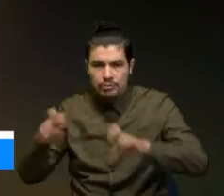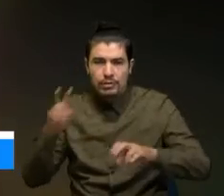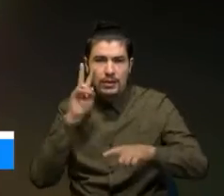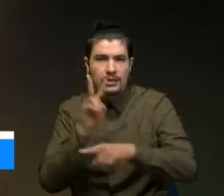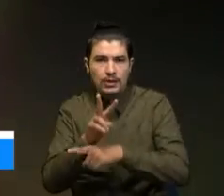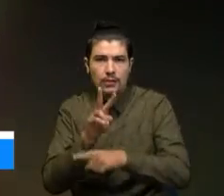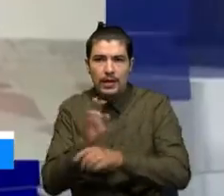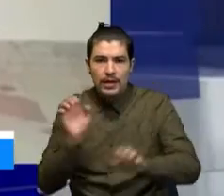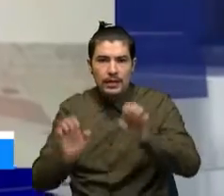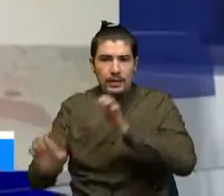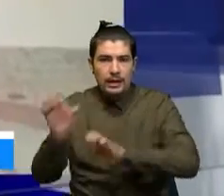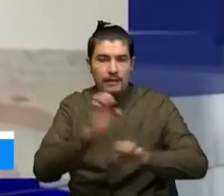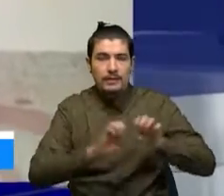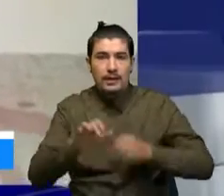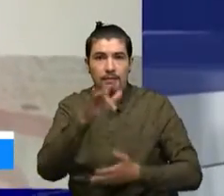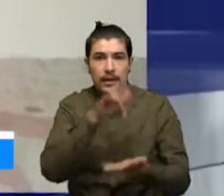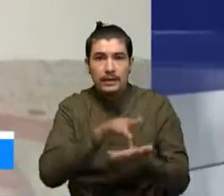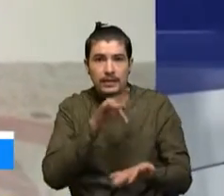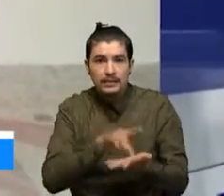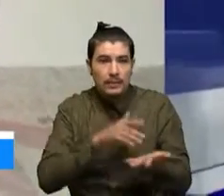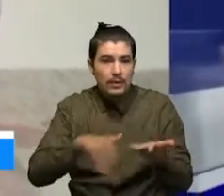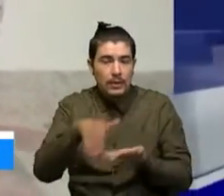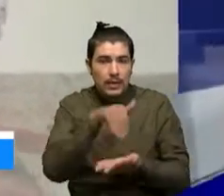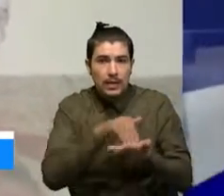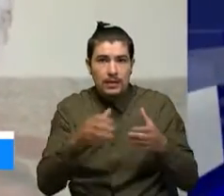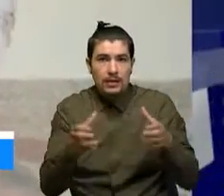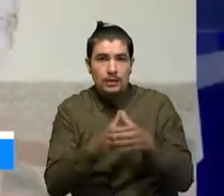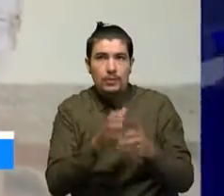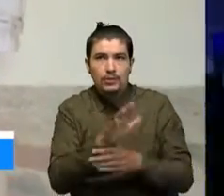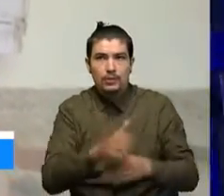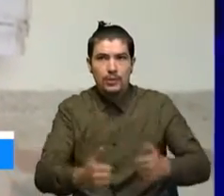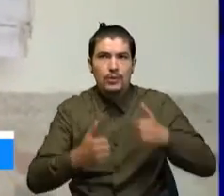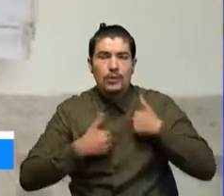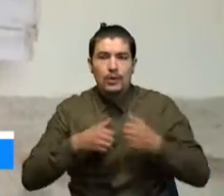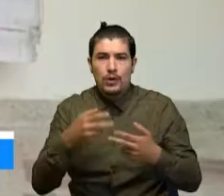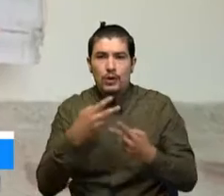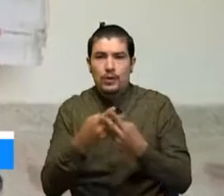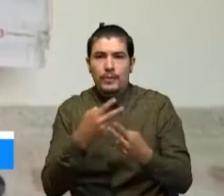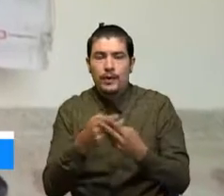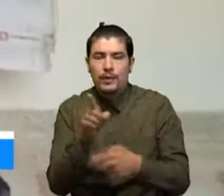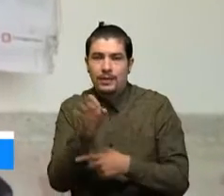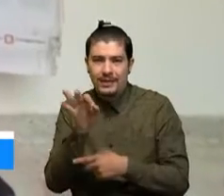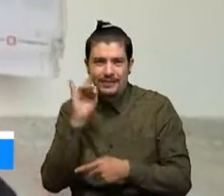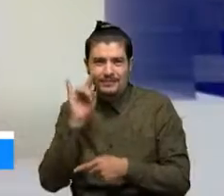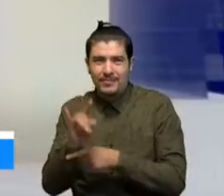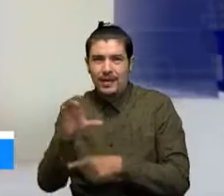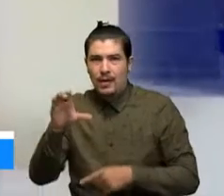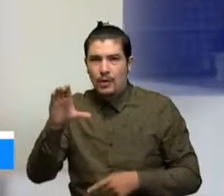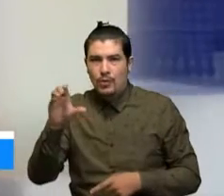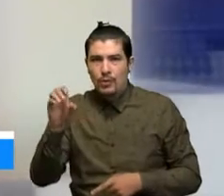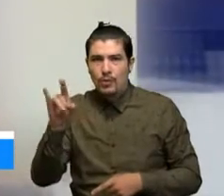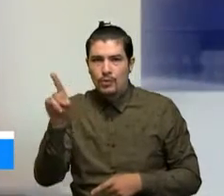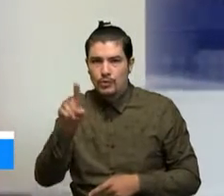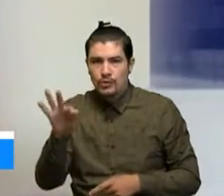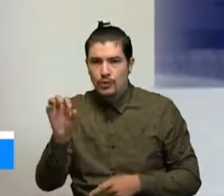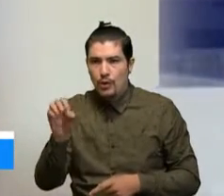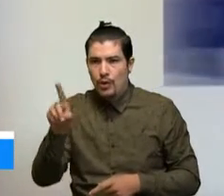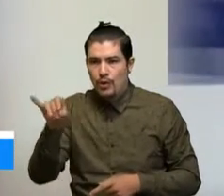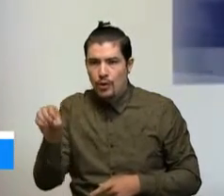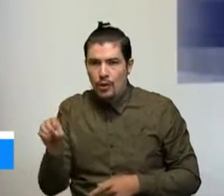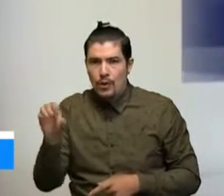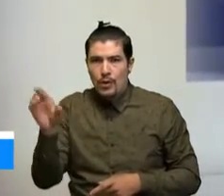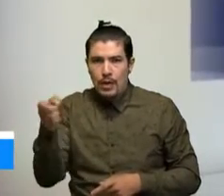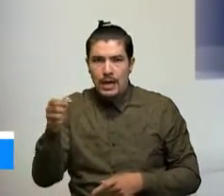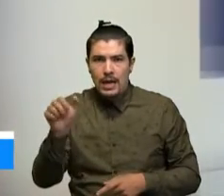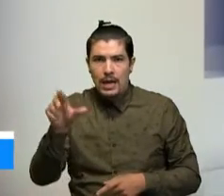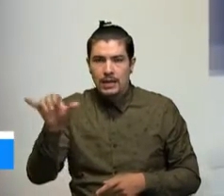y defensa participaron unidades del batallón de infantería número 13 general custodio garcía rovira adscrito a la trigésima brigada